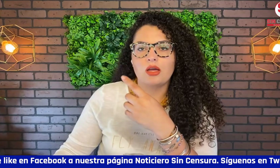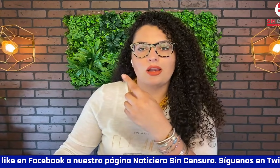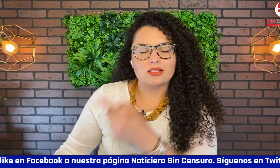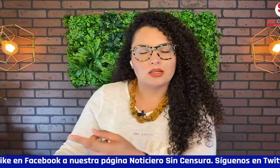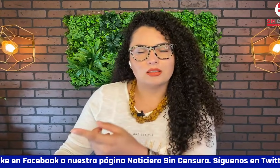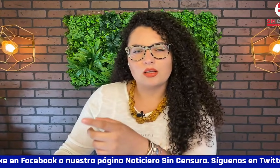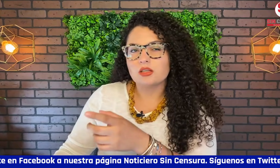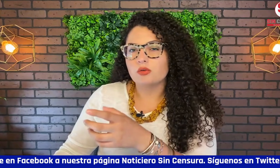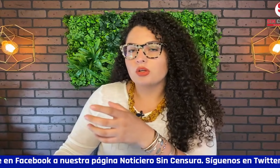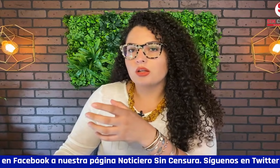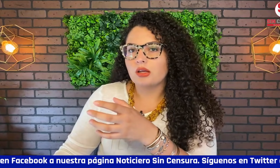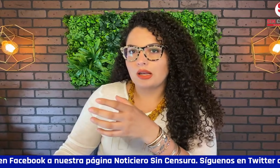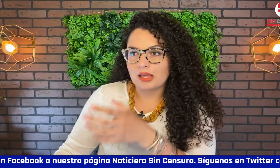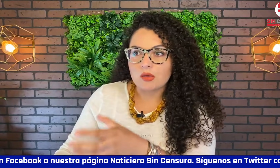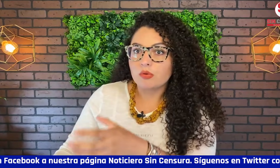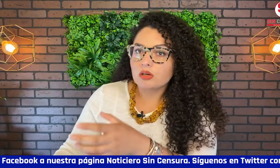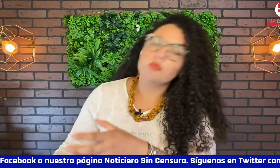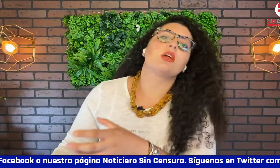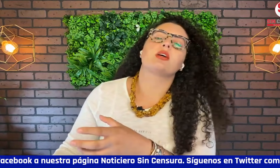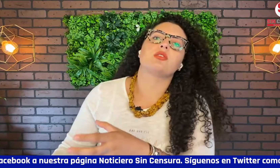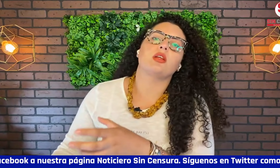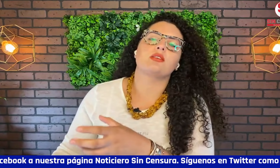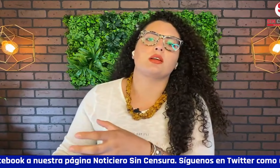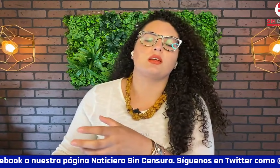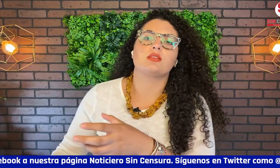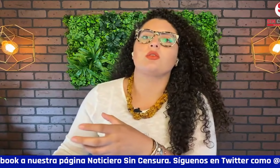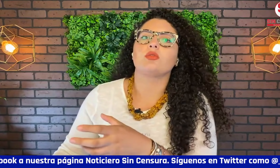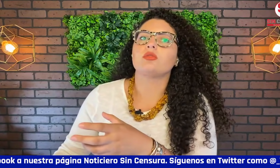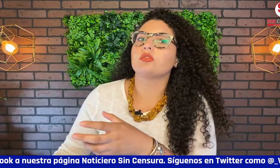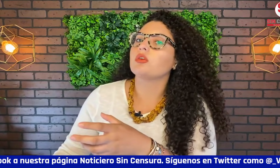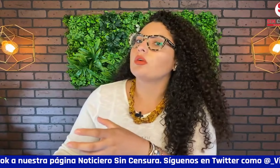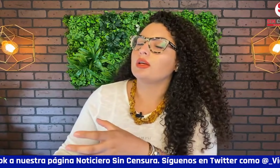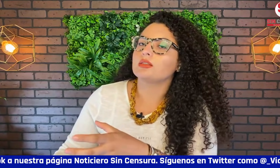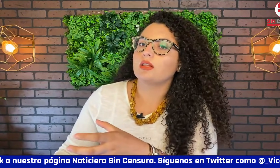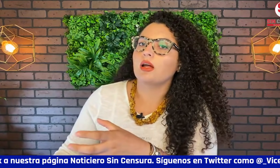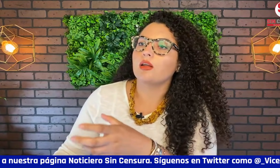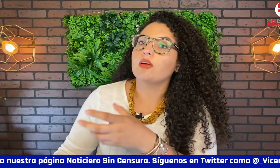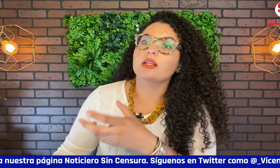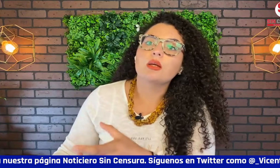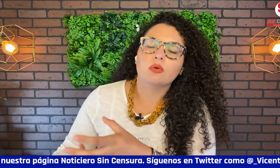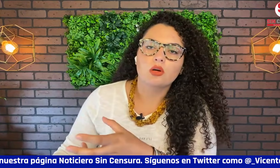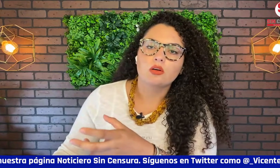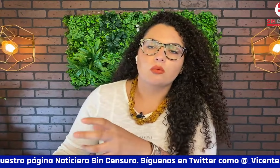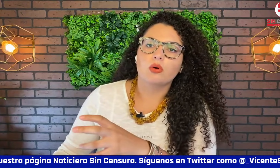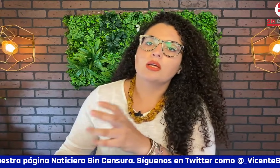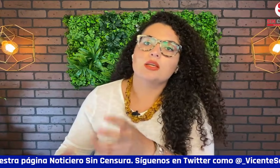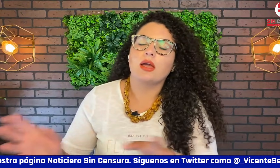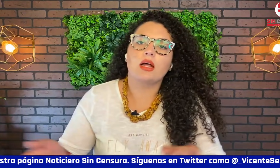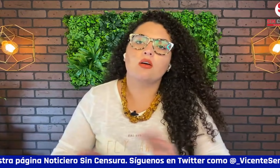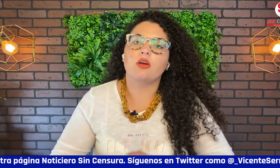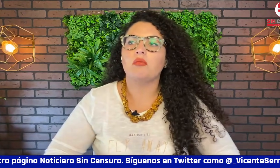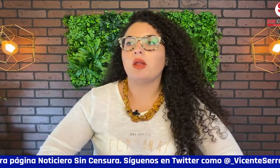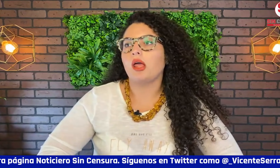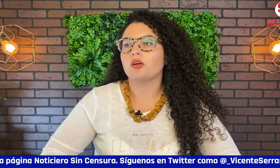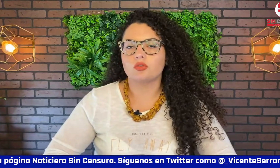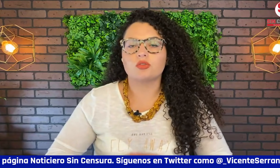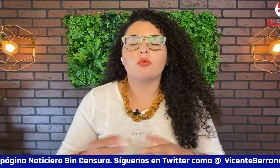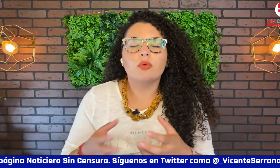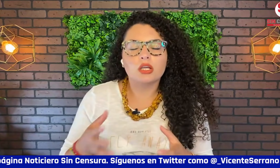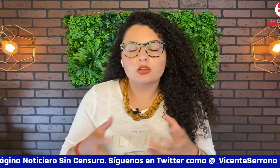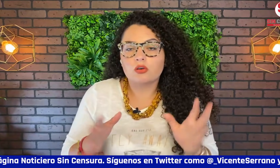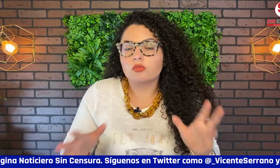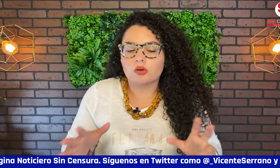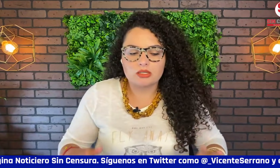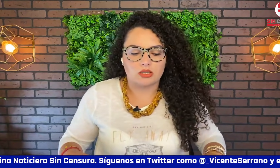eso, la Secretaría de Salud, el equipo de comunicación de la Secretaría de Salud no es tan efectivo, como que se quedan con el, o sea,